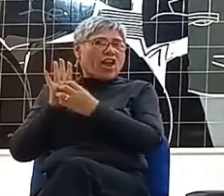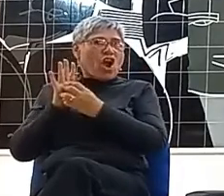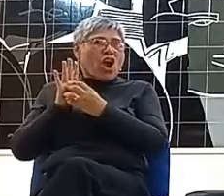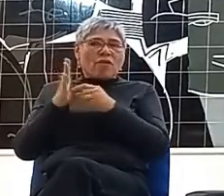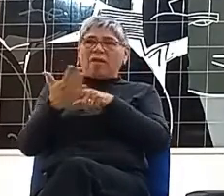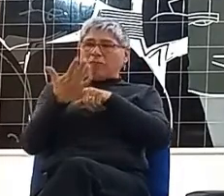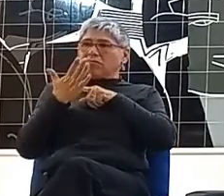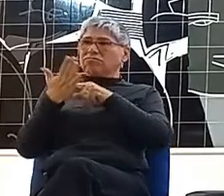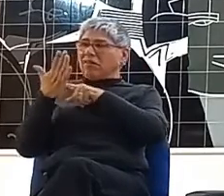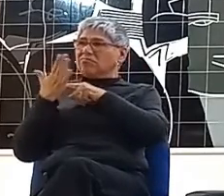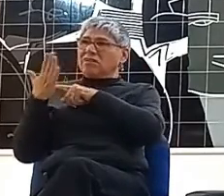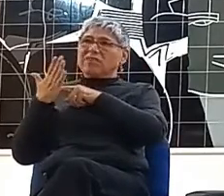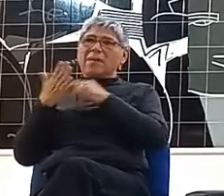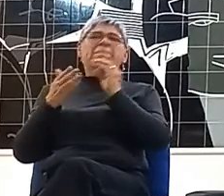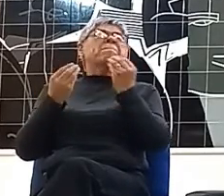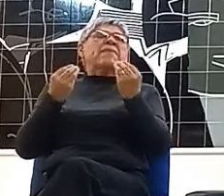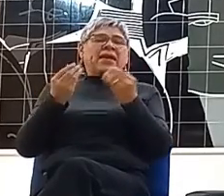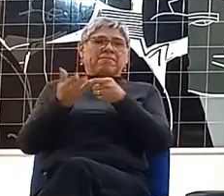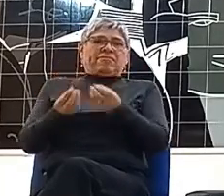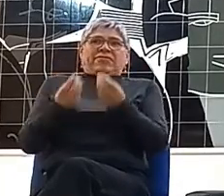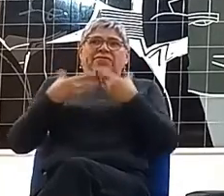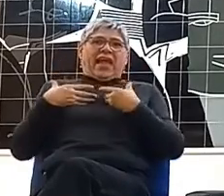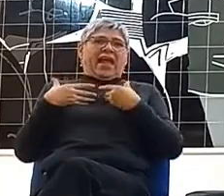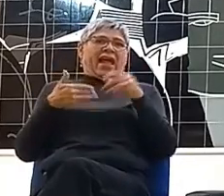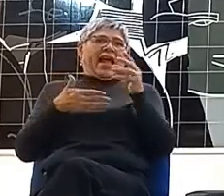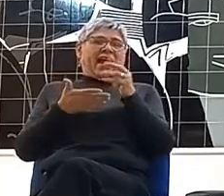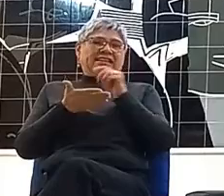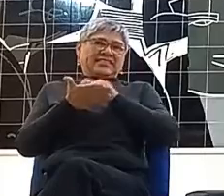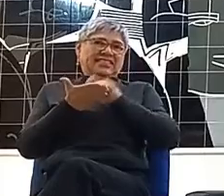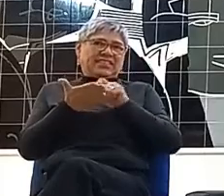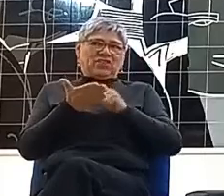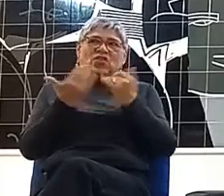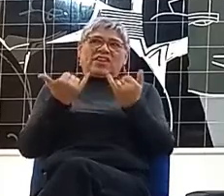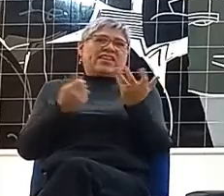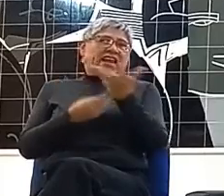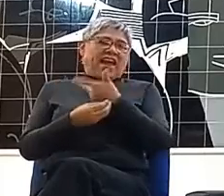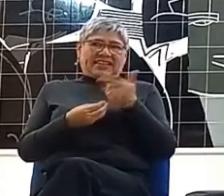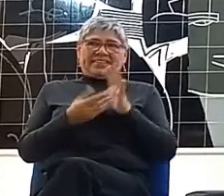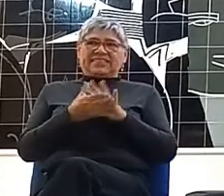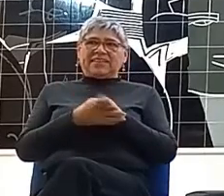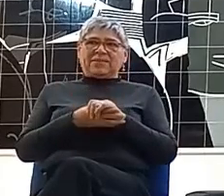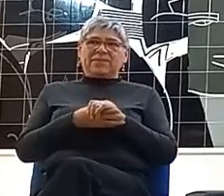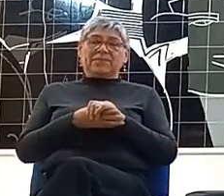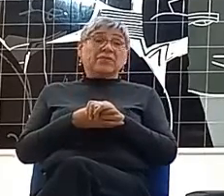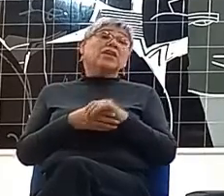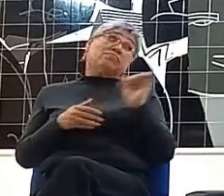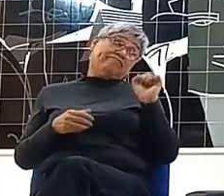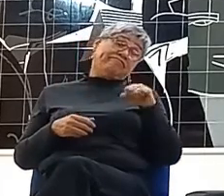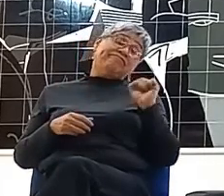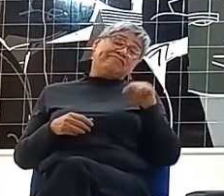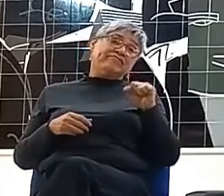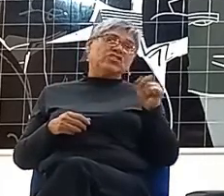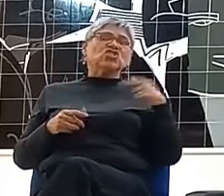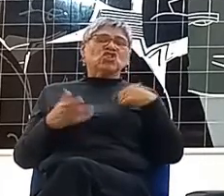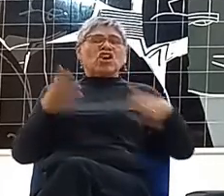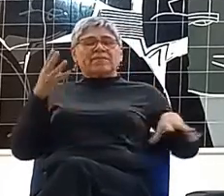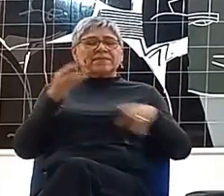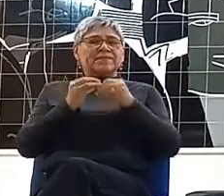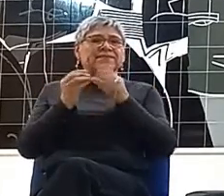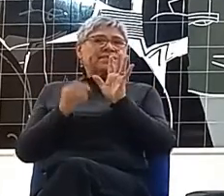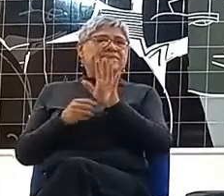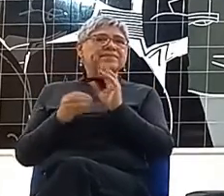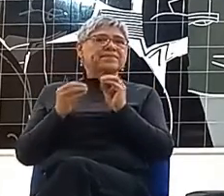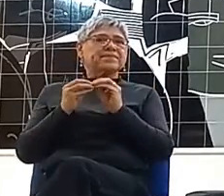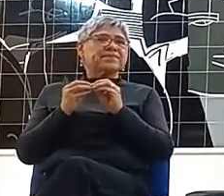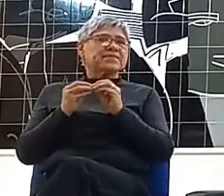importante para el escritor y para el artista. Sí, incluso agregaría algo que